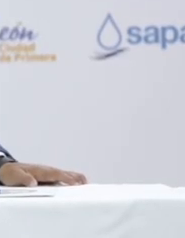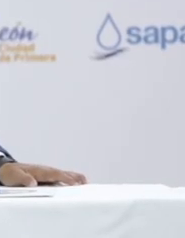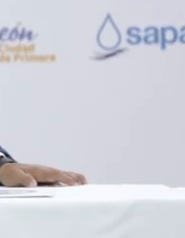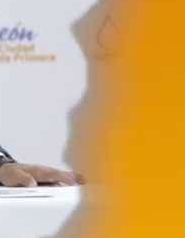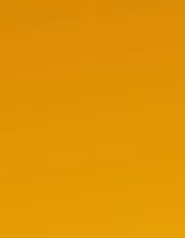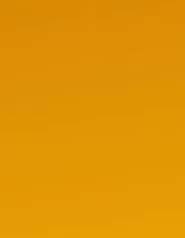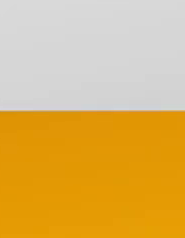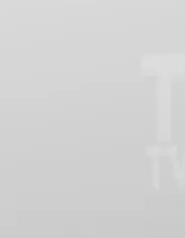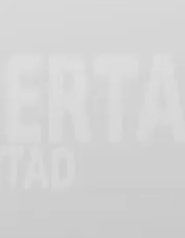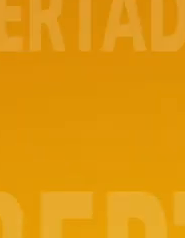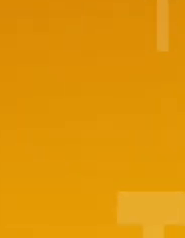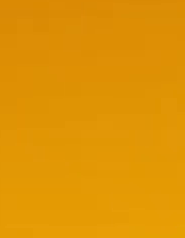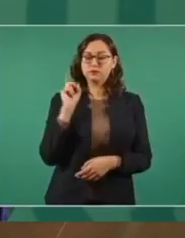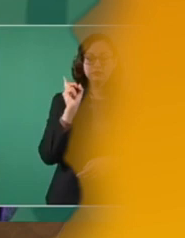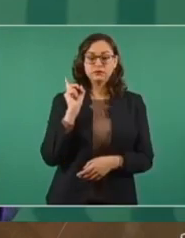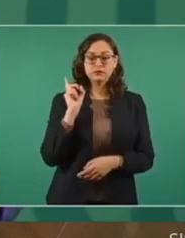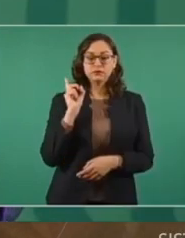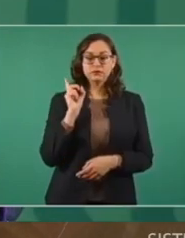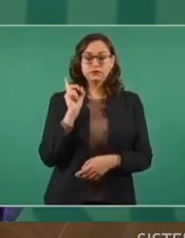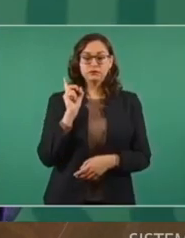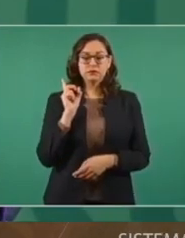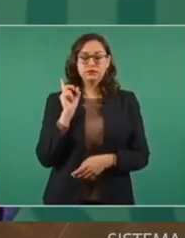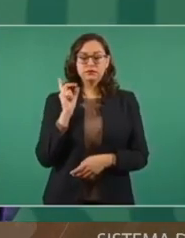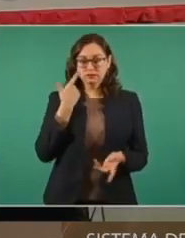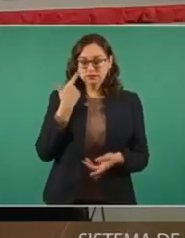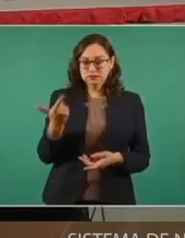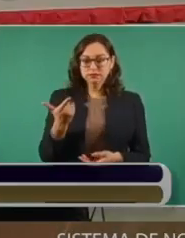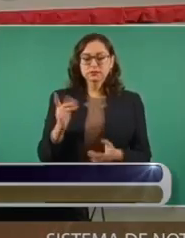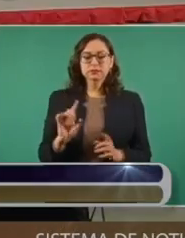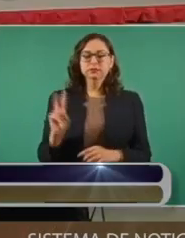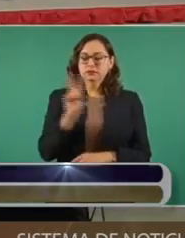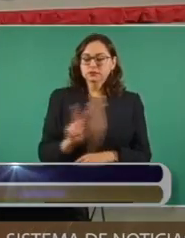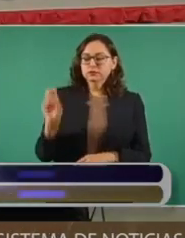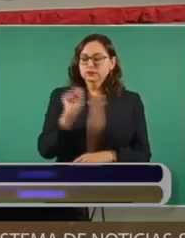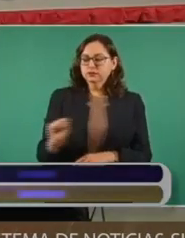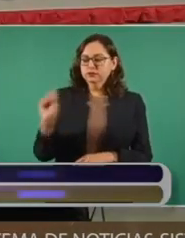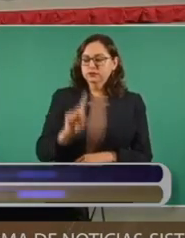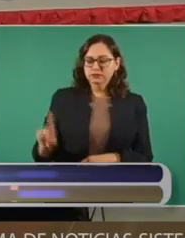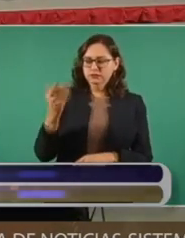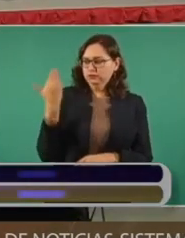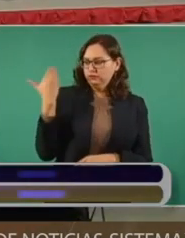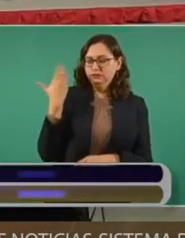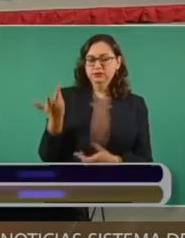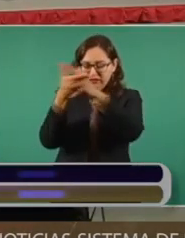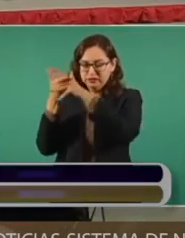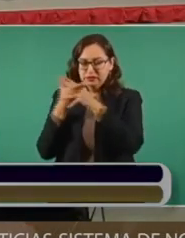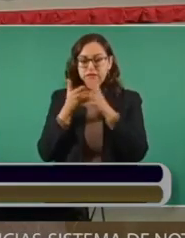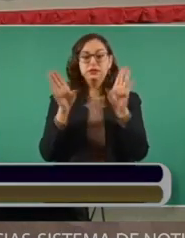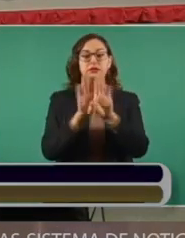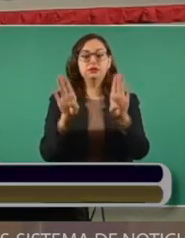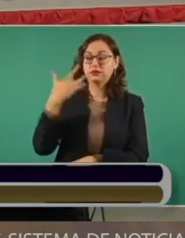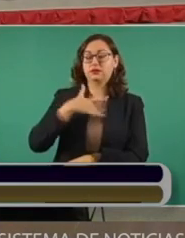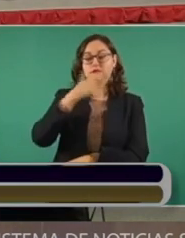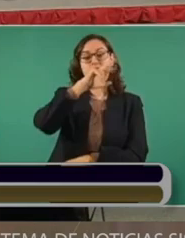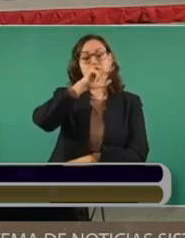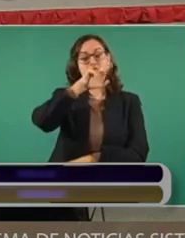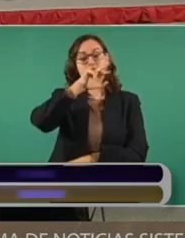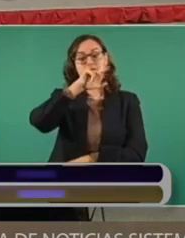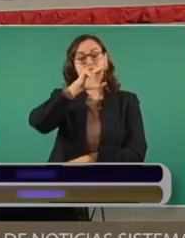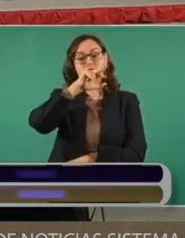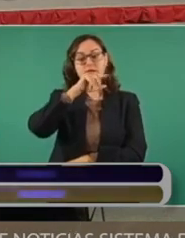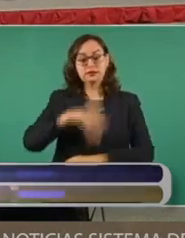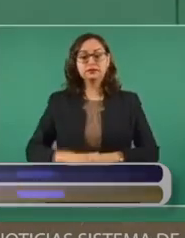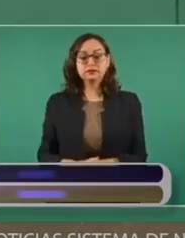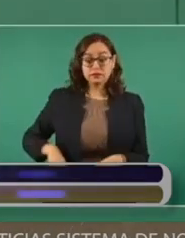a la obra. Miren el fin de semana, lo que pasó de homicidios, viernes, sábado y domingo, este fin de semana, a ver si lo tenemos. Esto es lo que me preocupa, ya esto es a